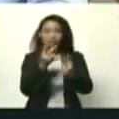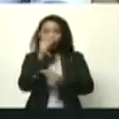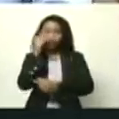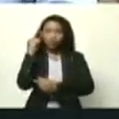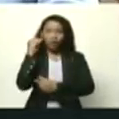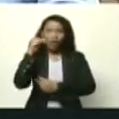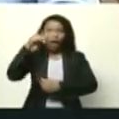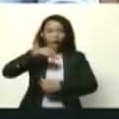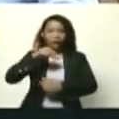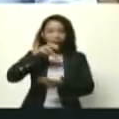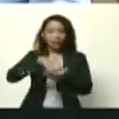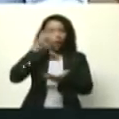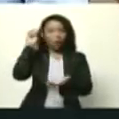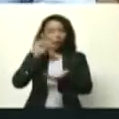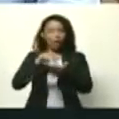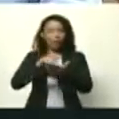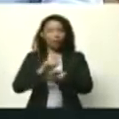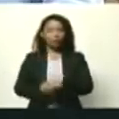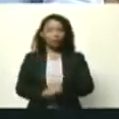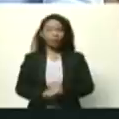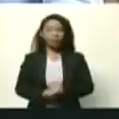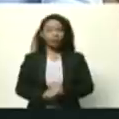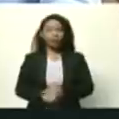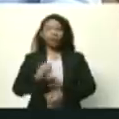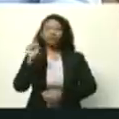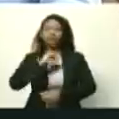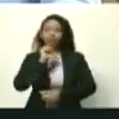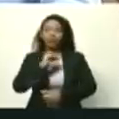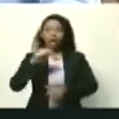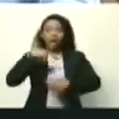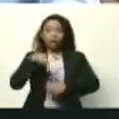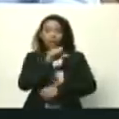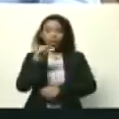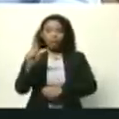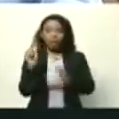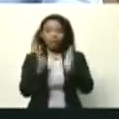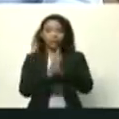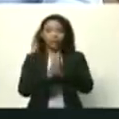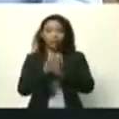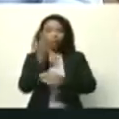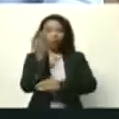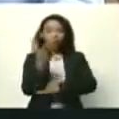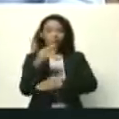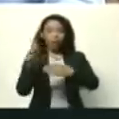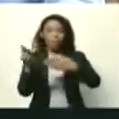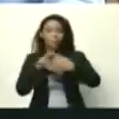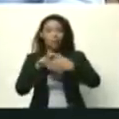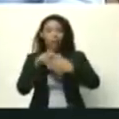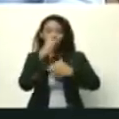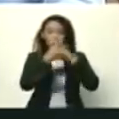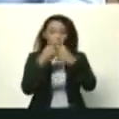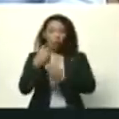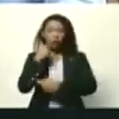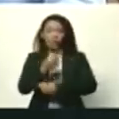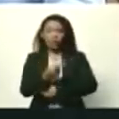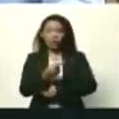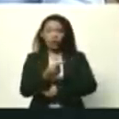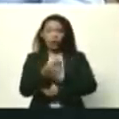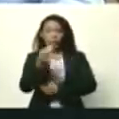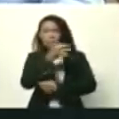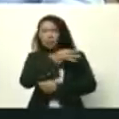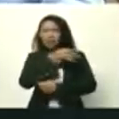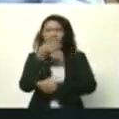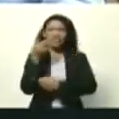Bienvenidas y bienvenidos al Estado Miranda. Efectivamente, esta Semana Santa son, como usted y el ministro del Turismo lo han manifestado, una